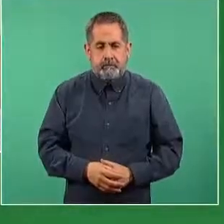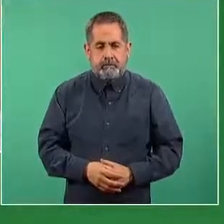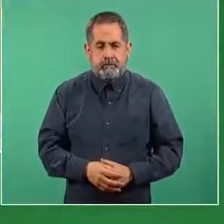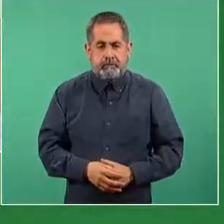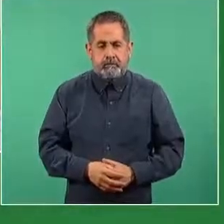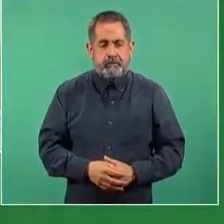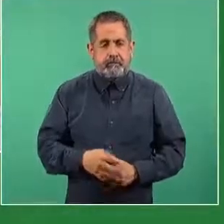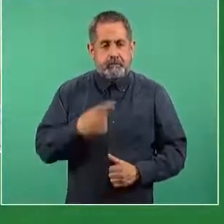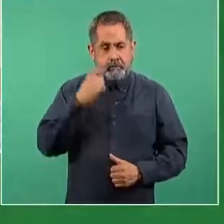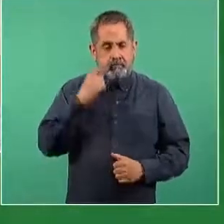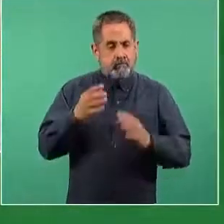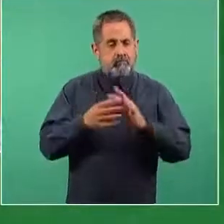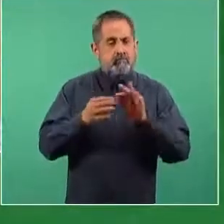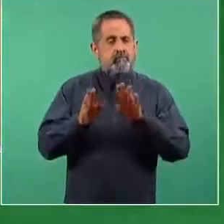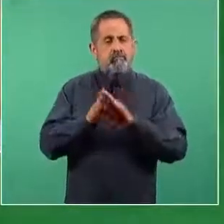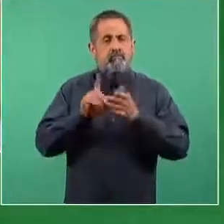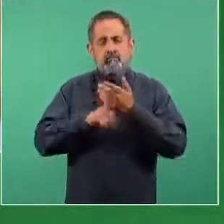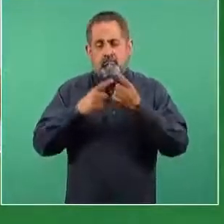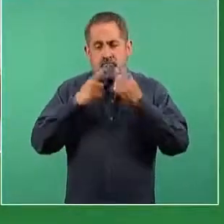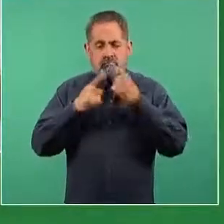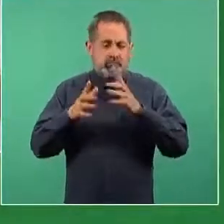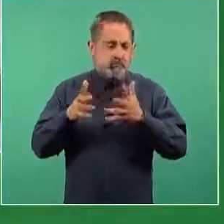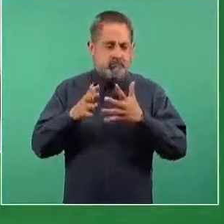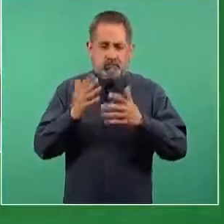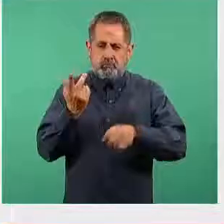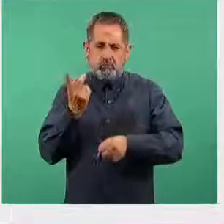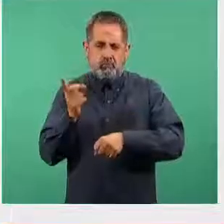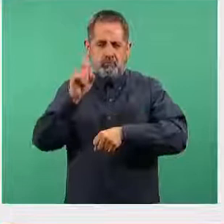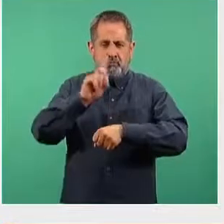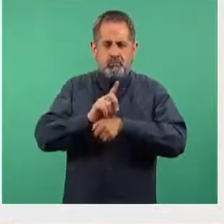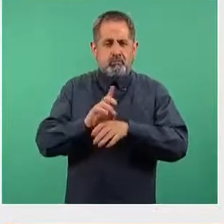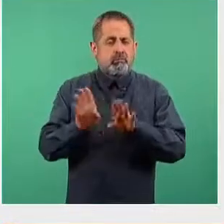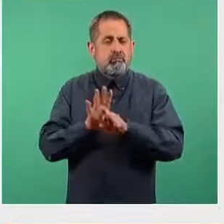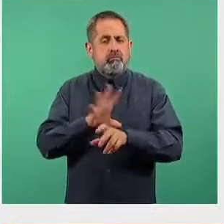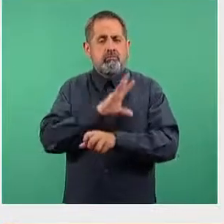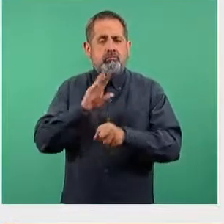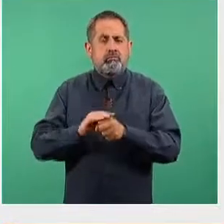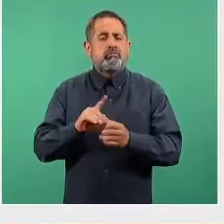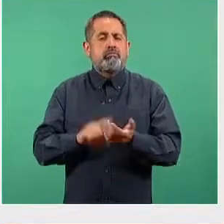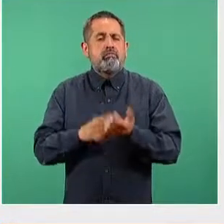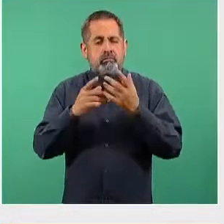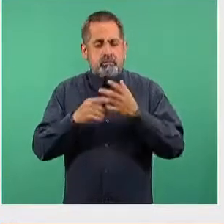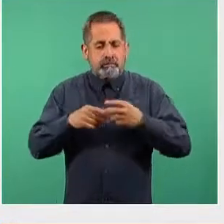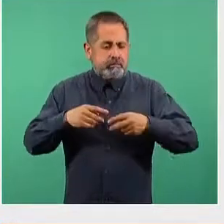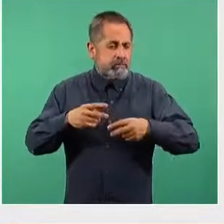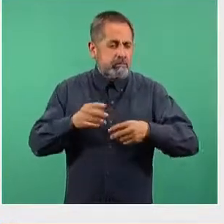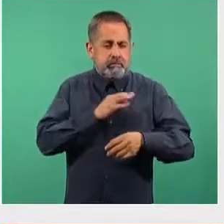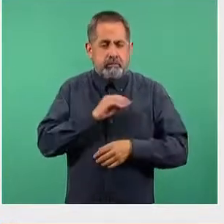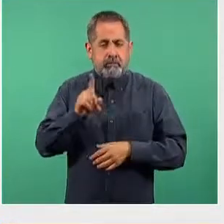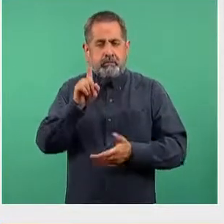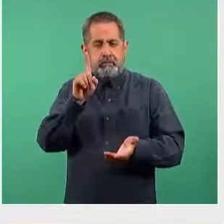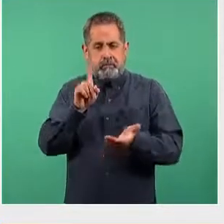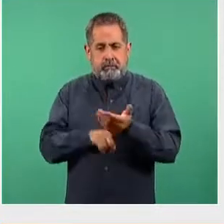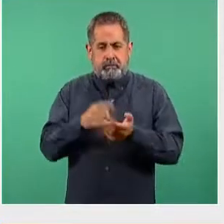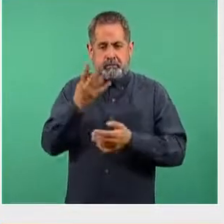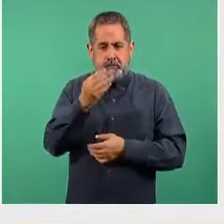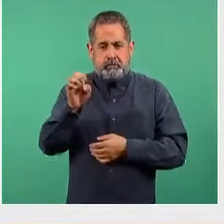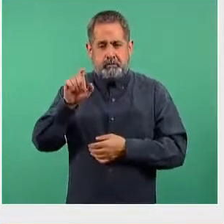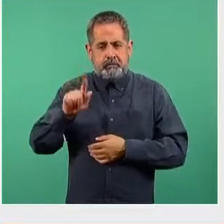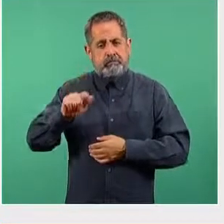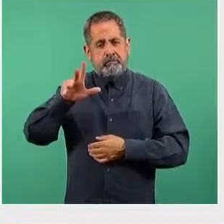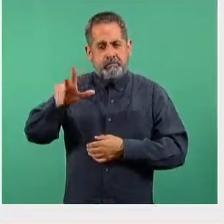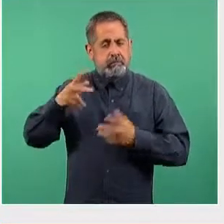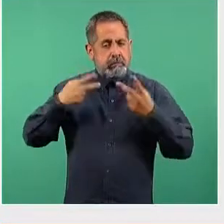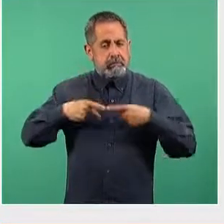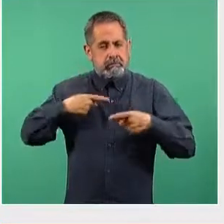Una jornada promedio en el estado está desplegando alrededor de